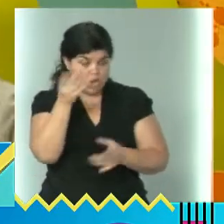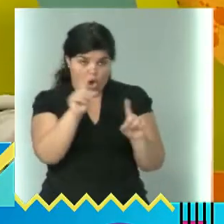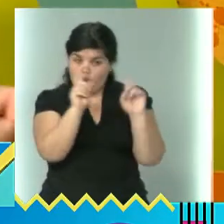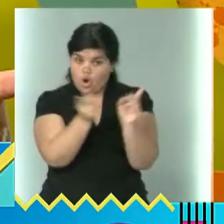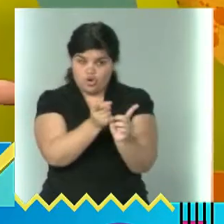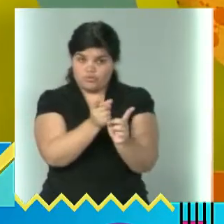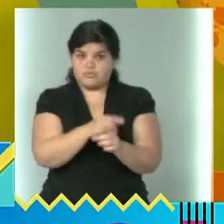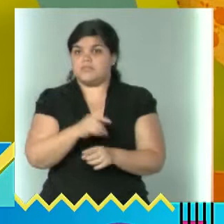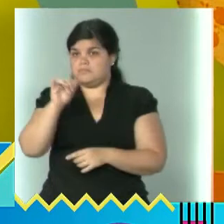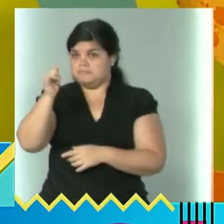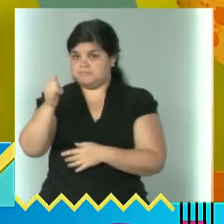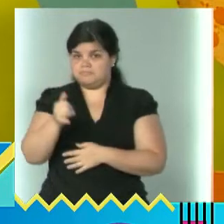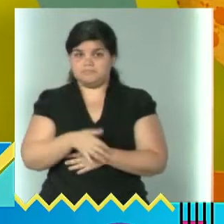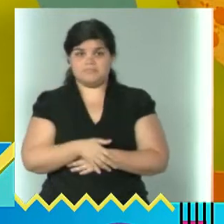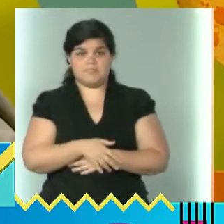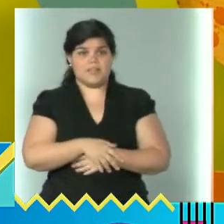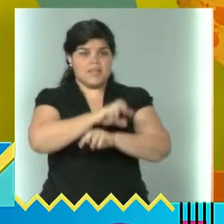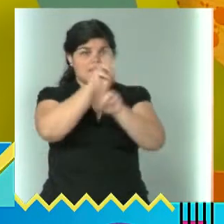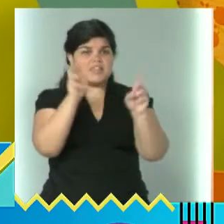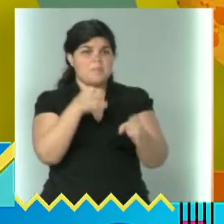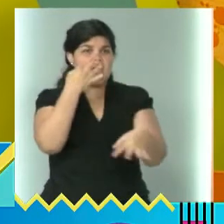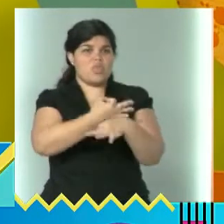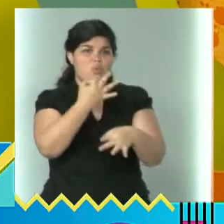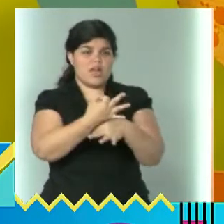perdón. Sí, sí. La idea de educación sería una